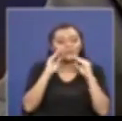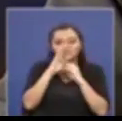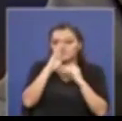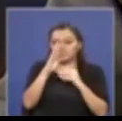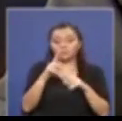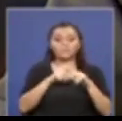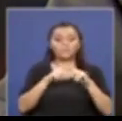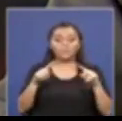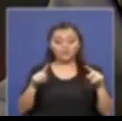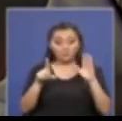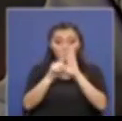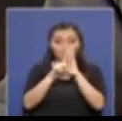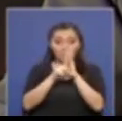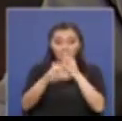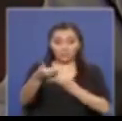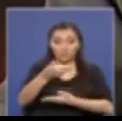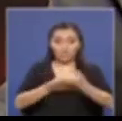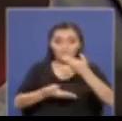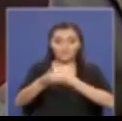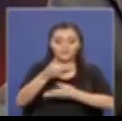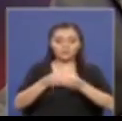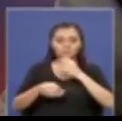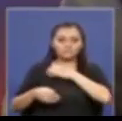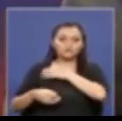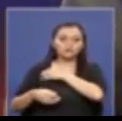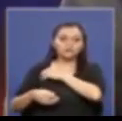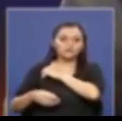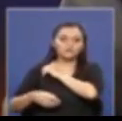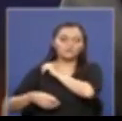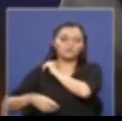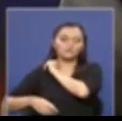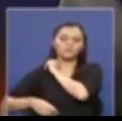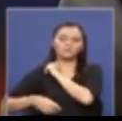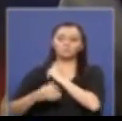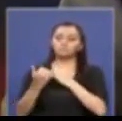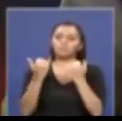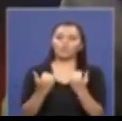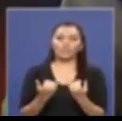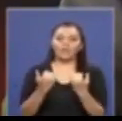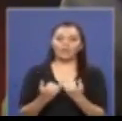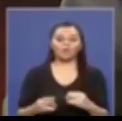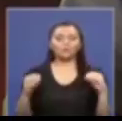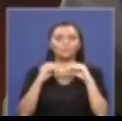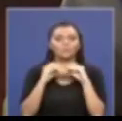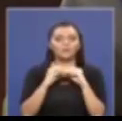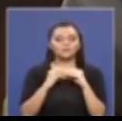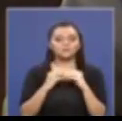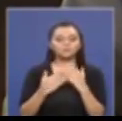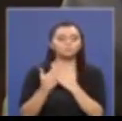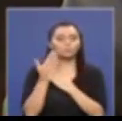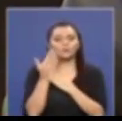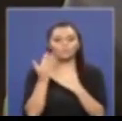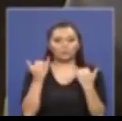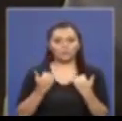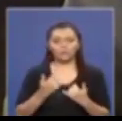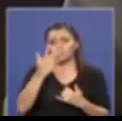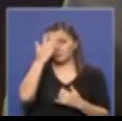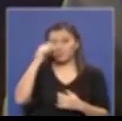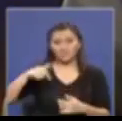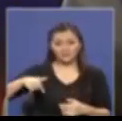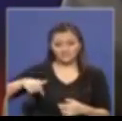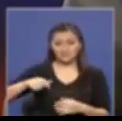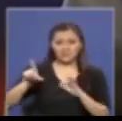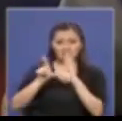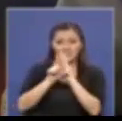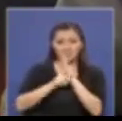pero básicamente un código de comercio que nos va a poner a la vanguardia del continente, y el nuestro tiene más de un siglo. Entonces,